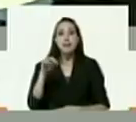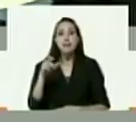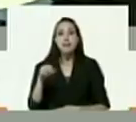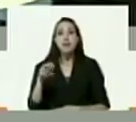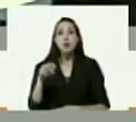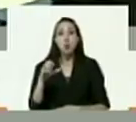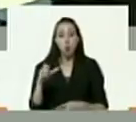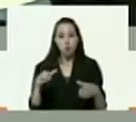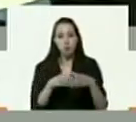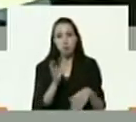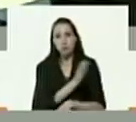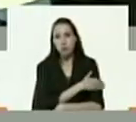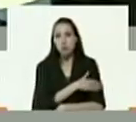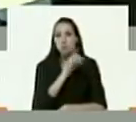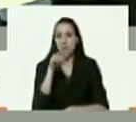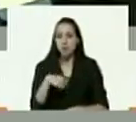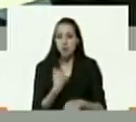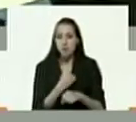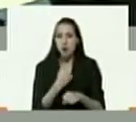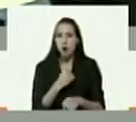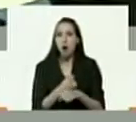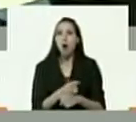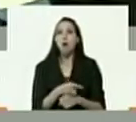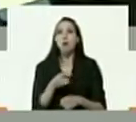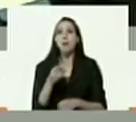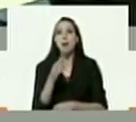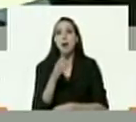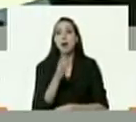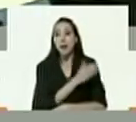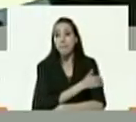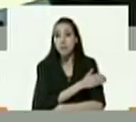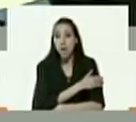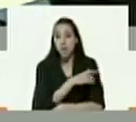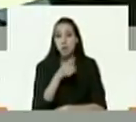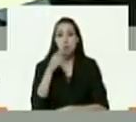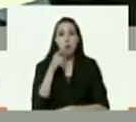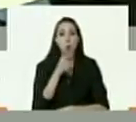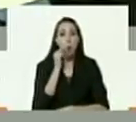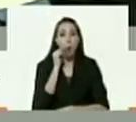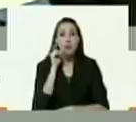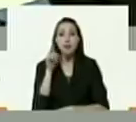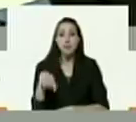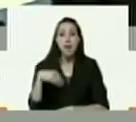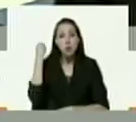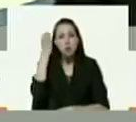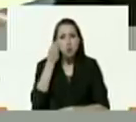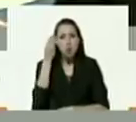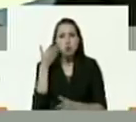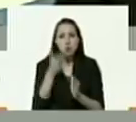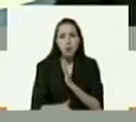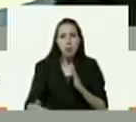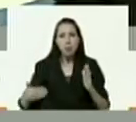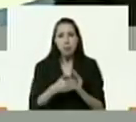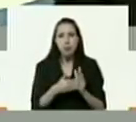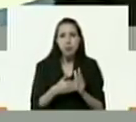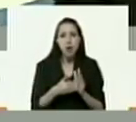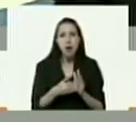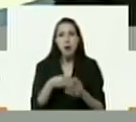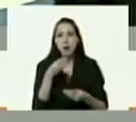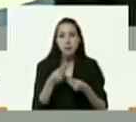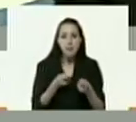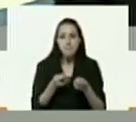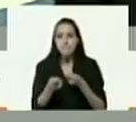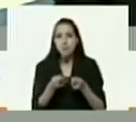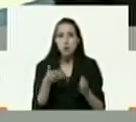trabaja en Torino Capitals, un hombre del capitalismo, ha hecho un análisis del impacto de estas medidas en la producción